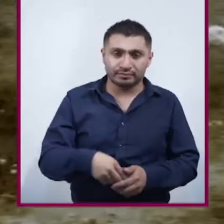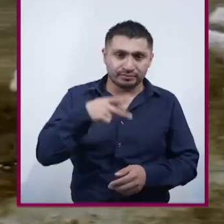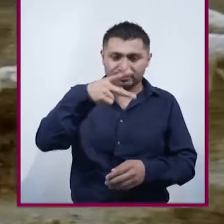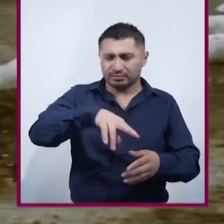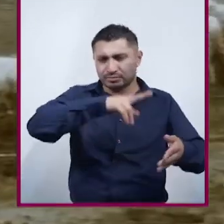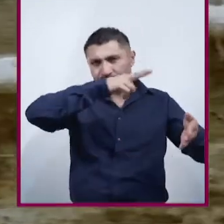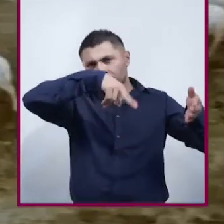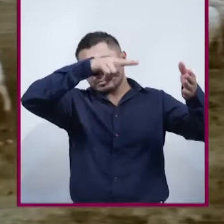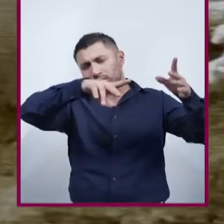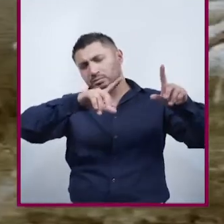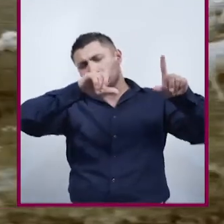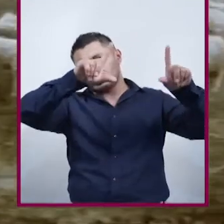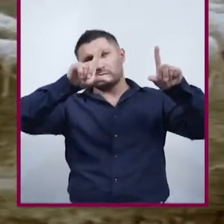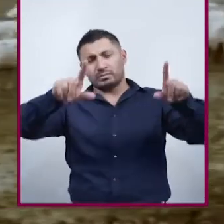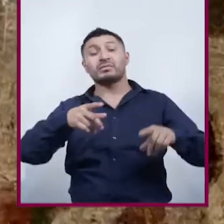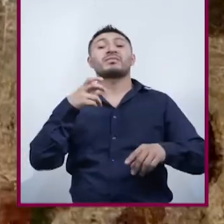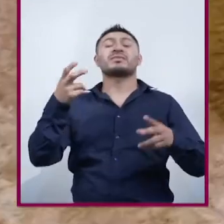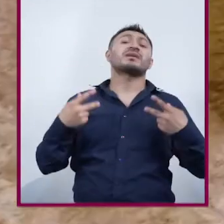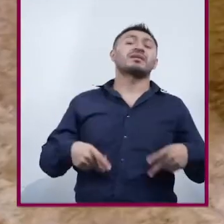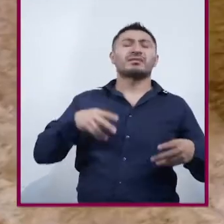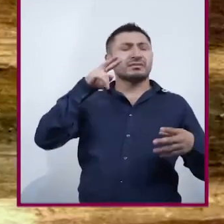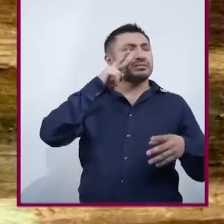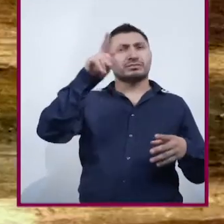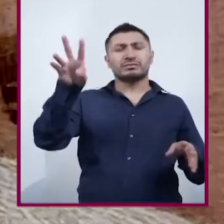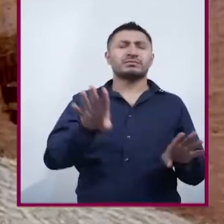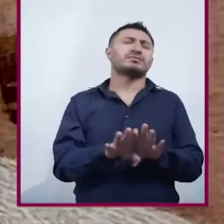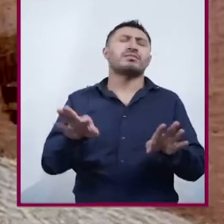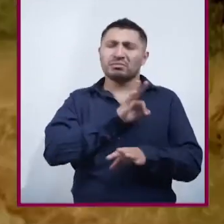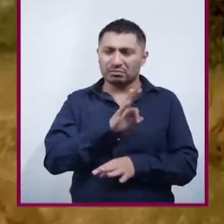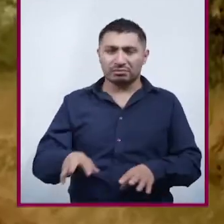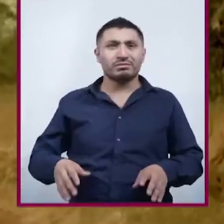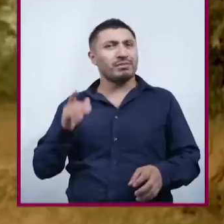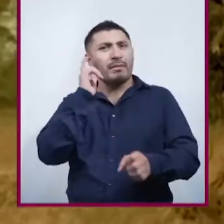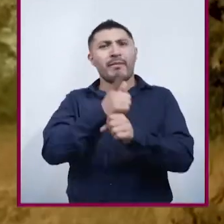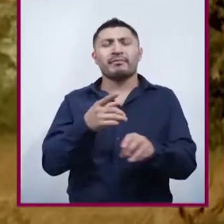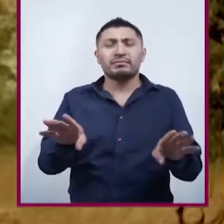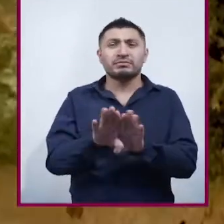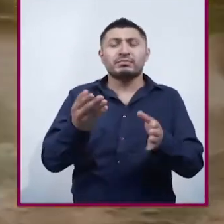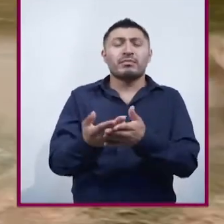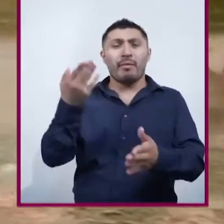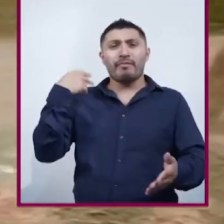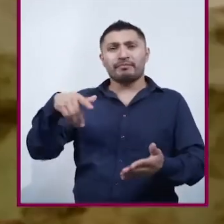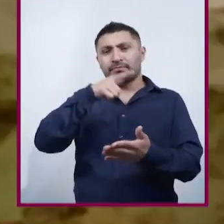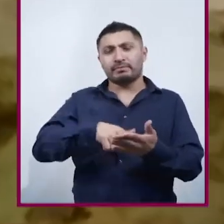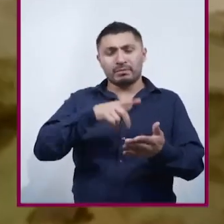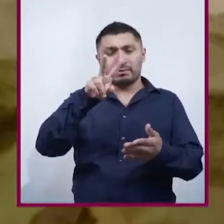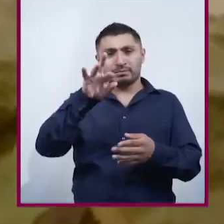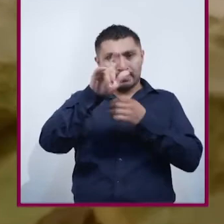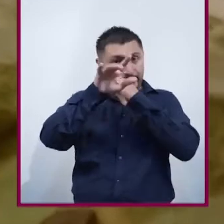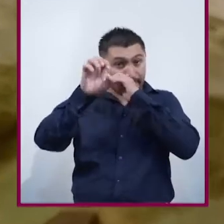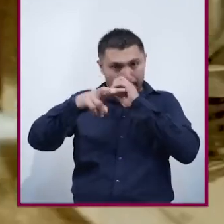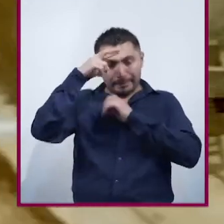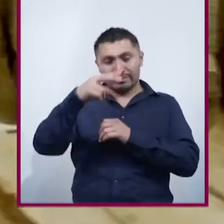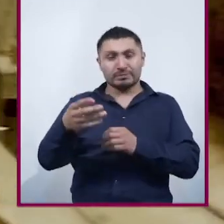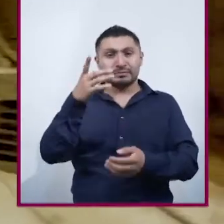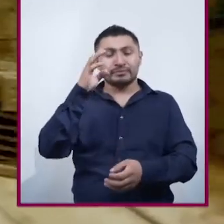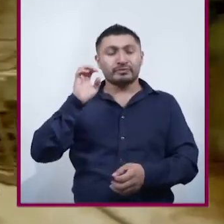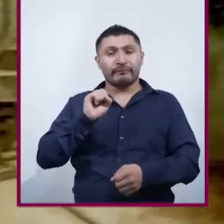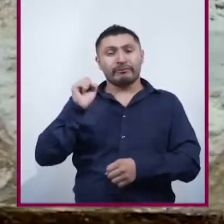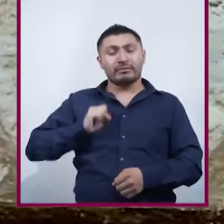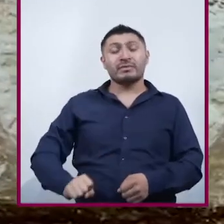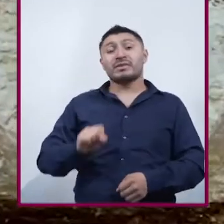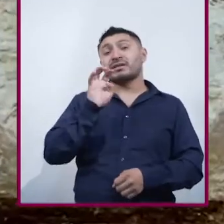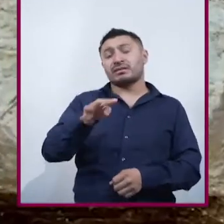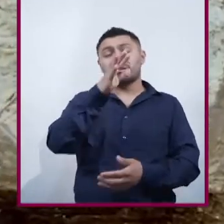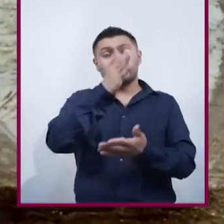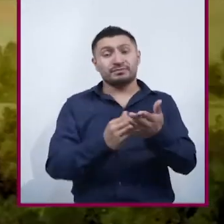obra. A través de sus cuadros, por ejemplo, el espectador es capaz de dilucidar cómo era el Valle de México en la segunda mitad del